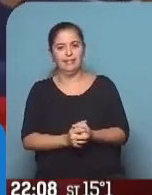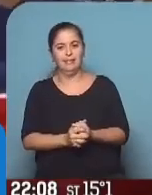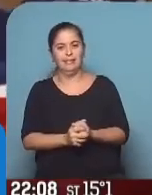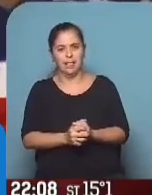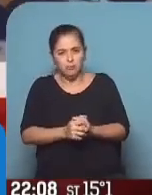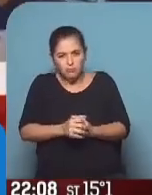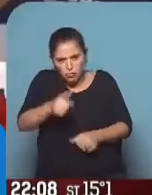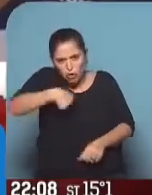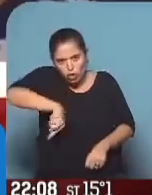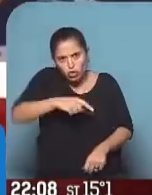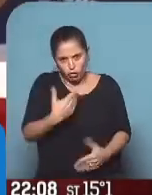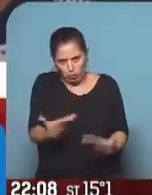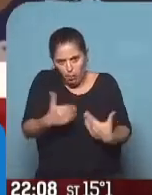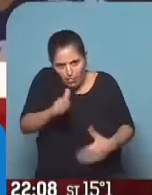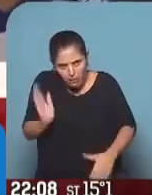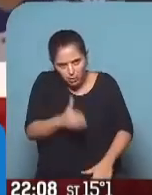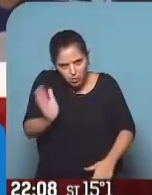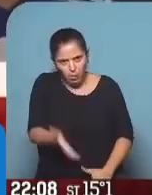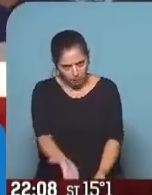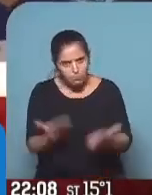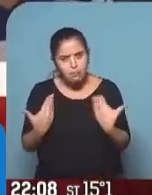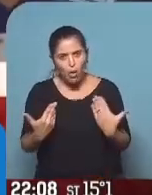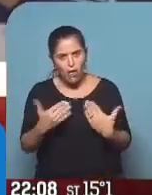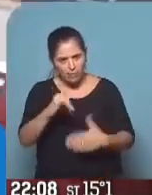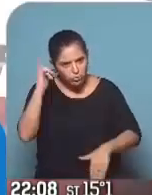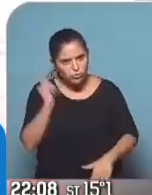used to. Remember? Like we used to.